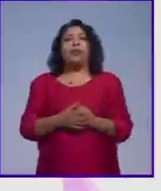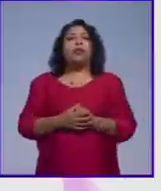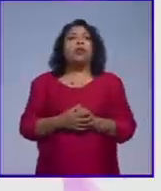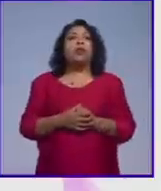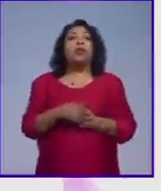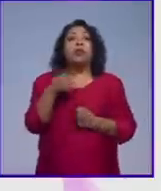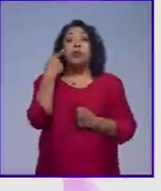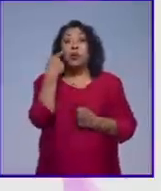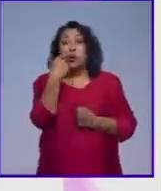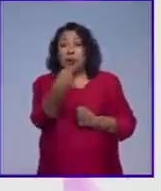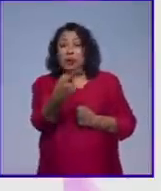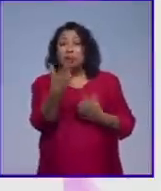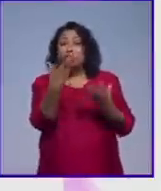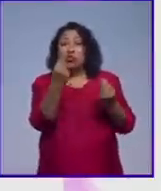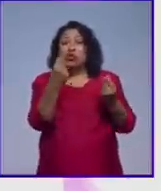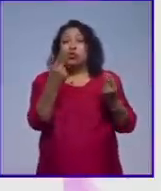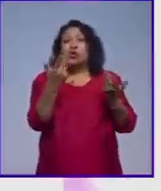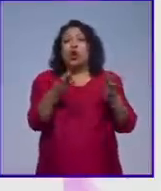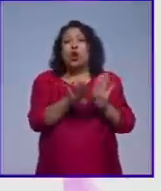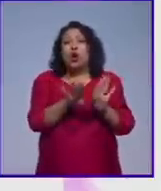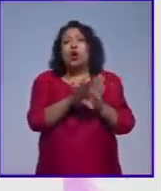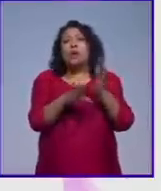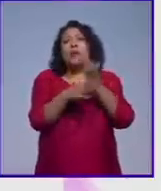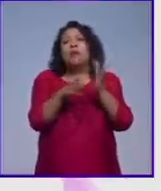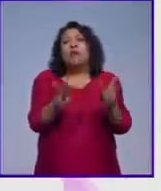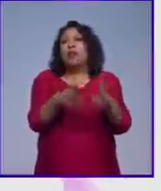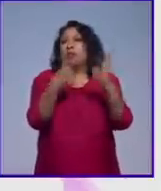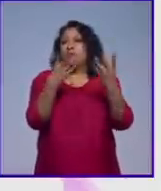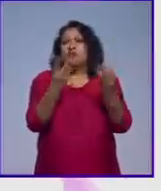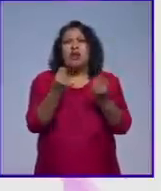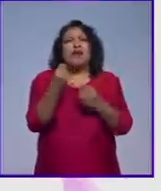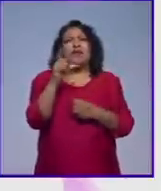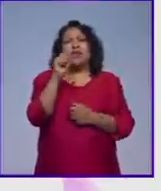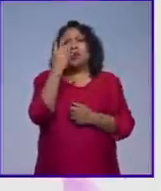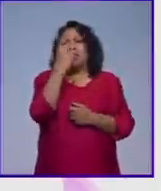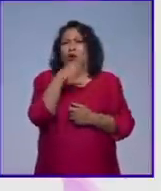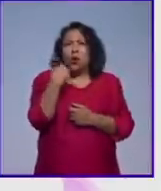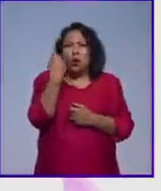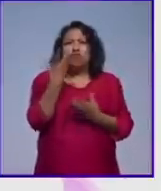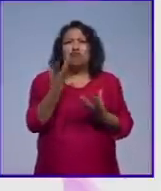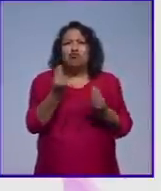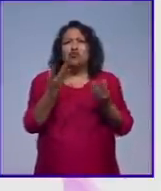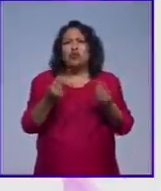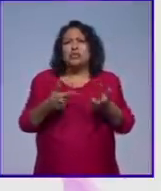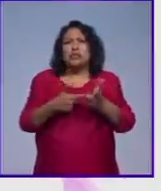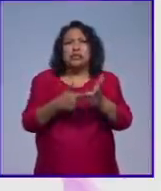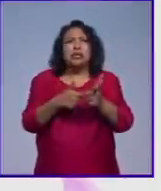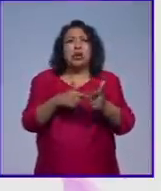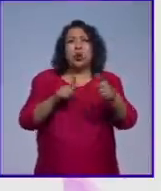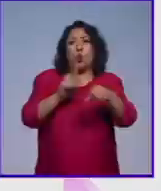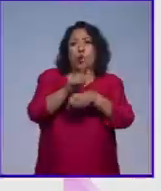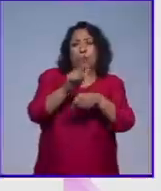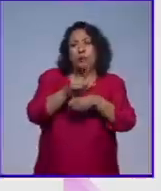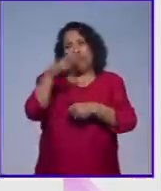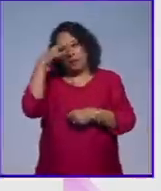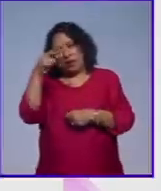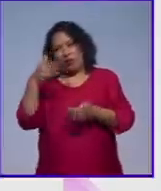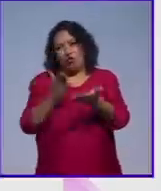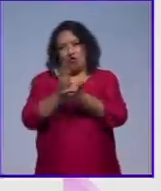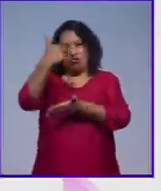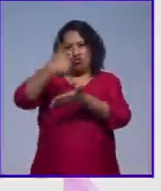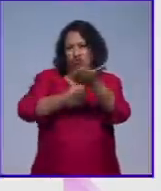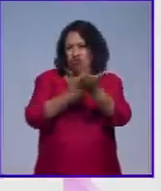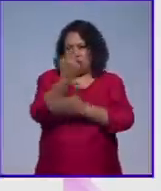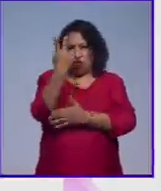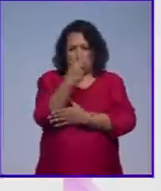tú ves un trasiego de mercancía que es no para 24 horas de Guatemala hacia México y de México hacia